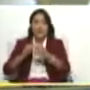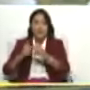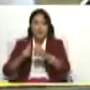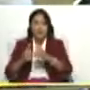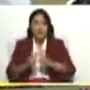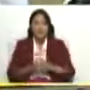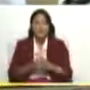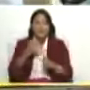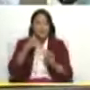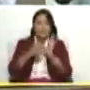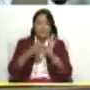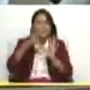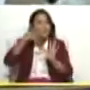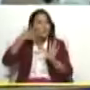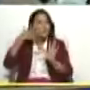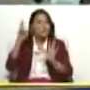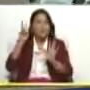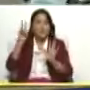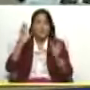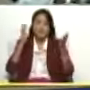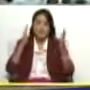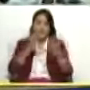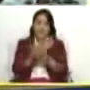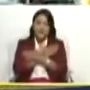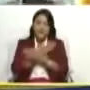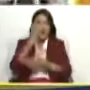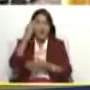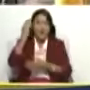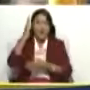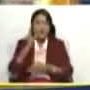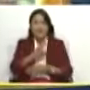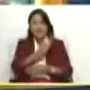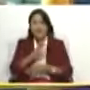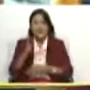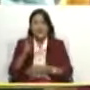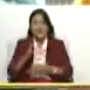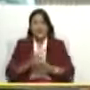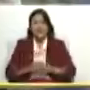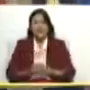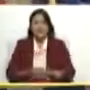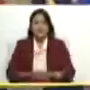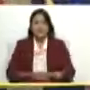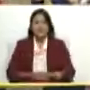dejó en alto a Venezuela los felicito que Dios los bendiga